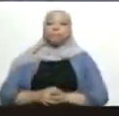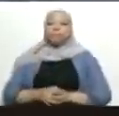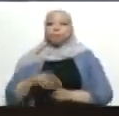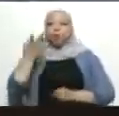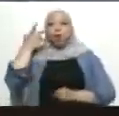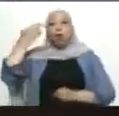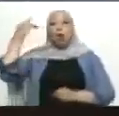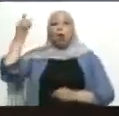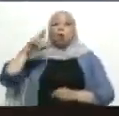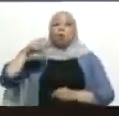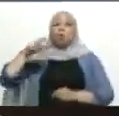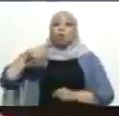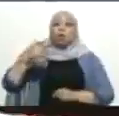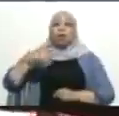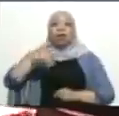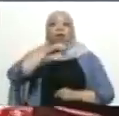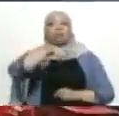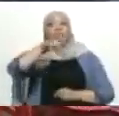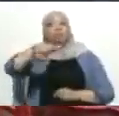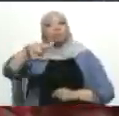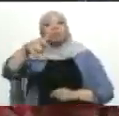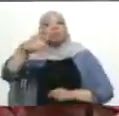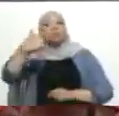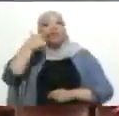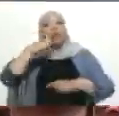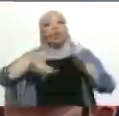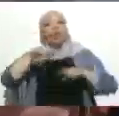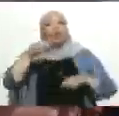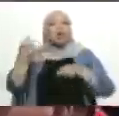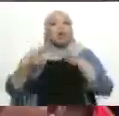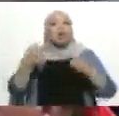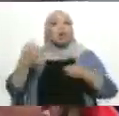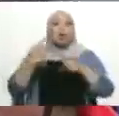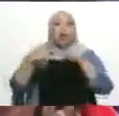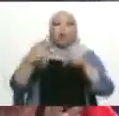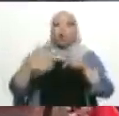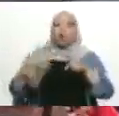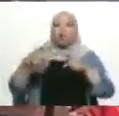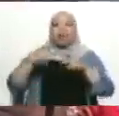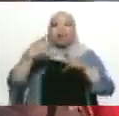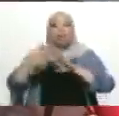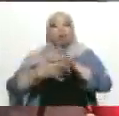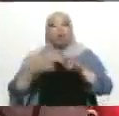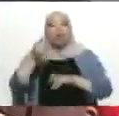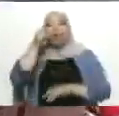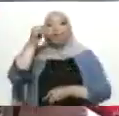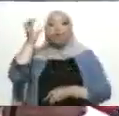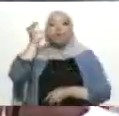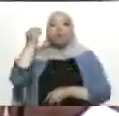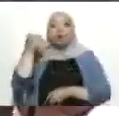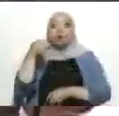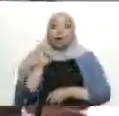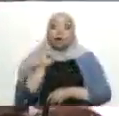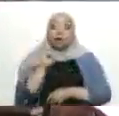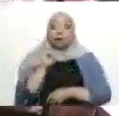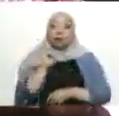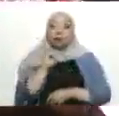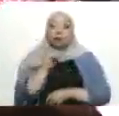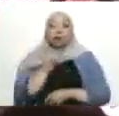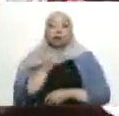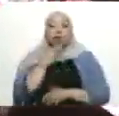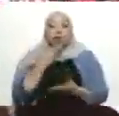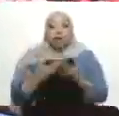hace 3 años. Pero ¿saben por qué se logró eso? Porque gracias a hombres y mujeres como ustedes, gracias